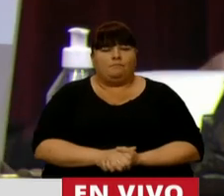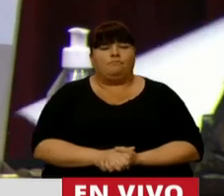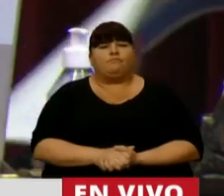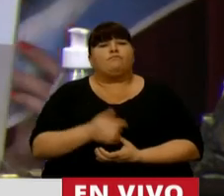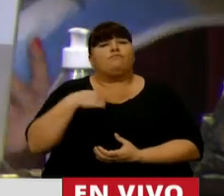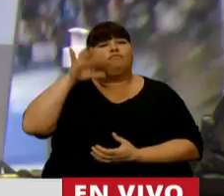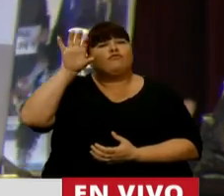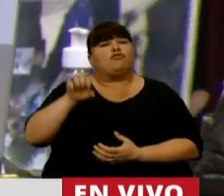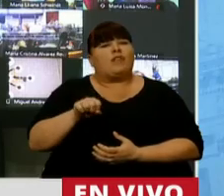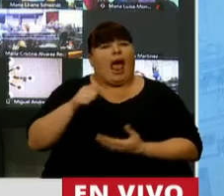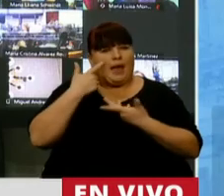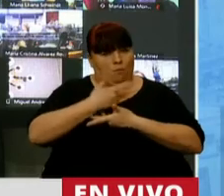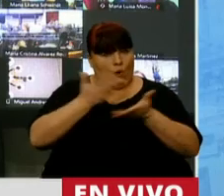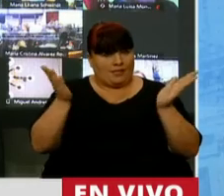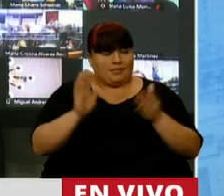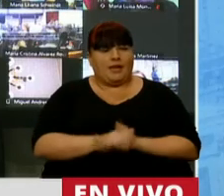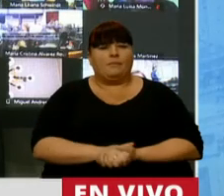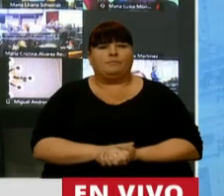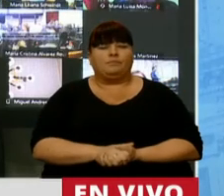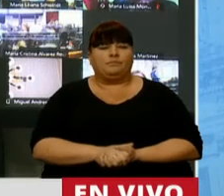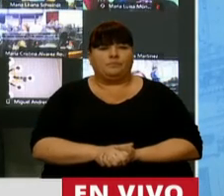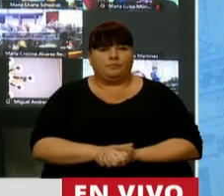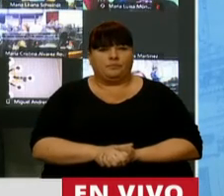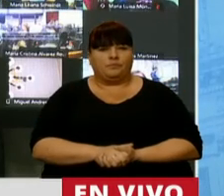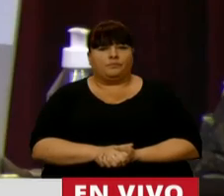traje para mostrarles.